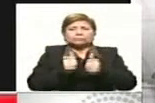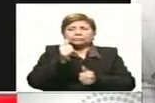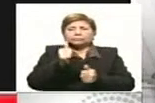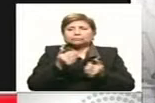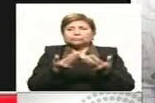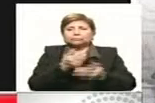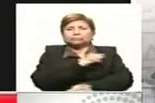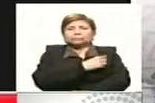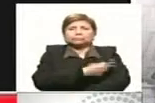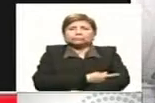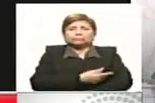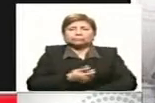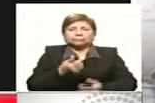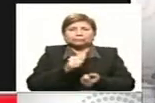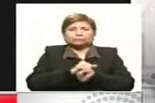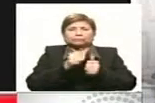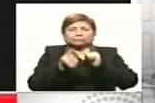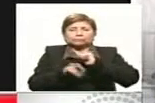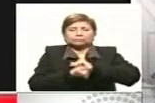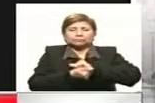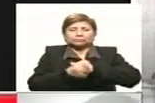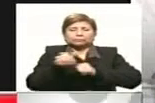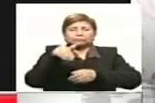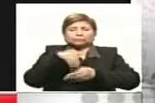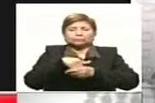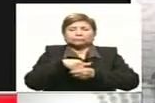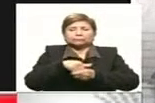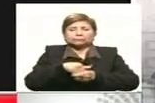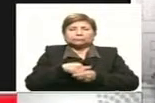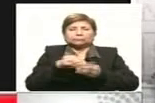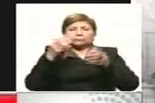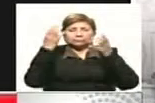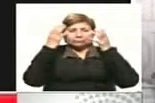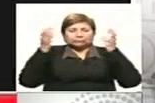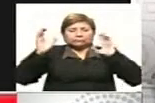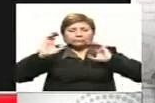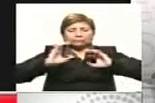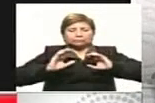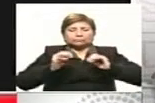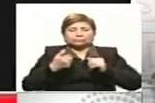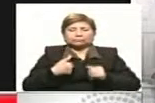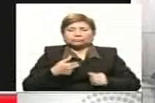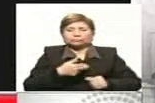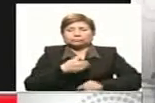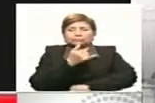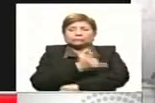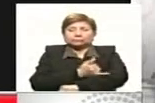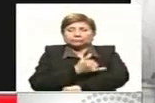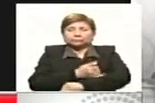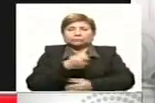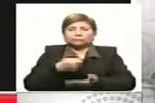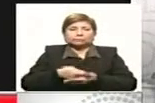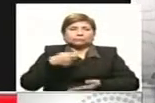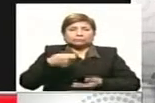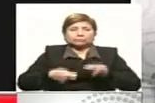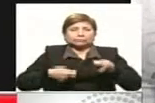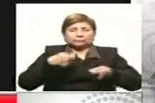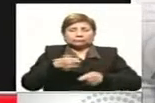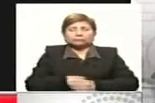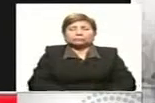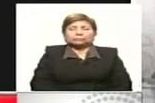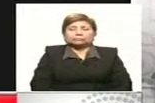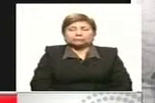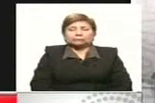la Autoridad de Reconstrucción con cambios en coordinación también con nuestras entidades a las que financiamos. Siguiente.